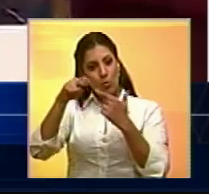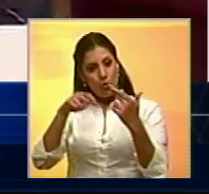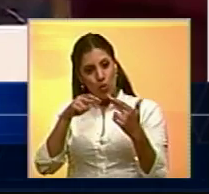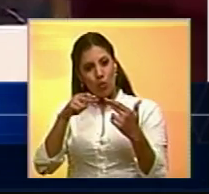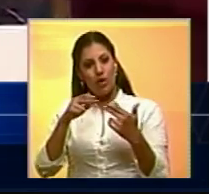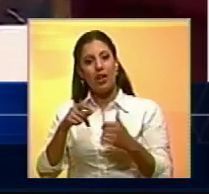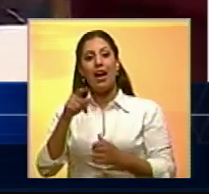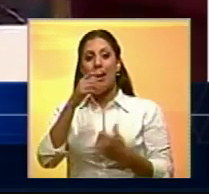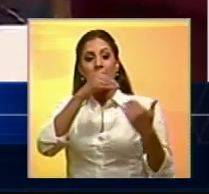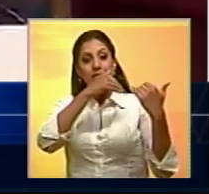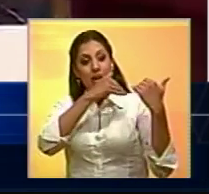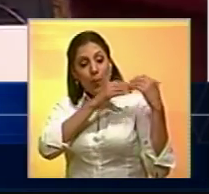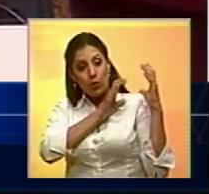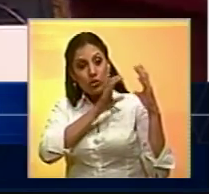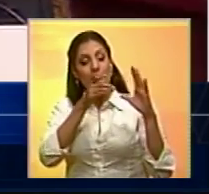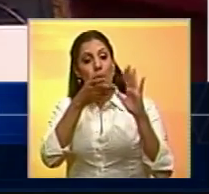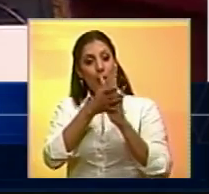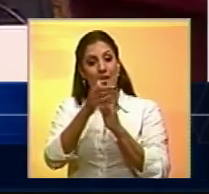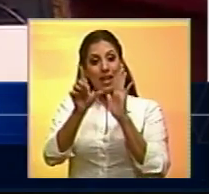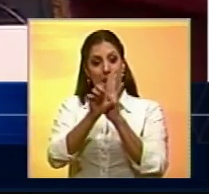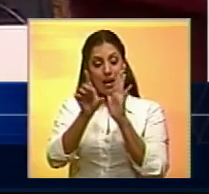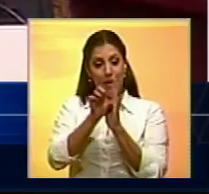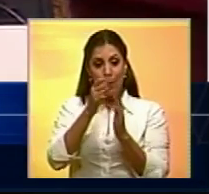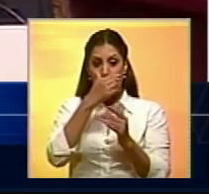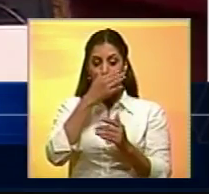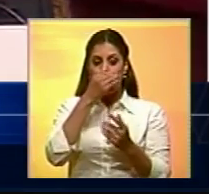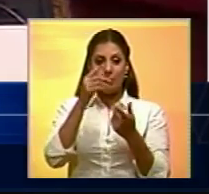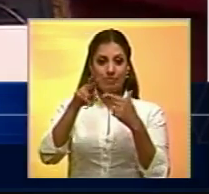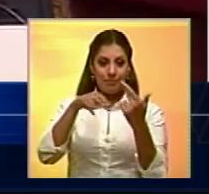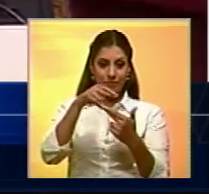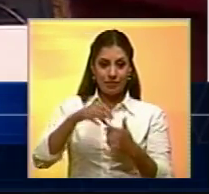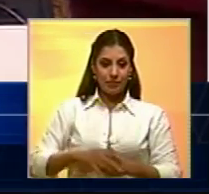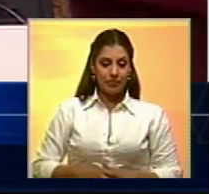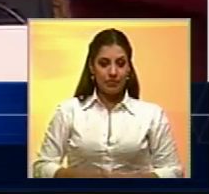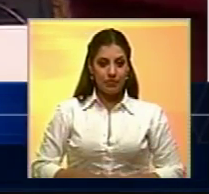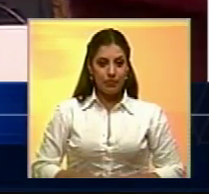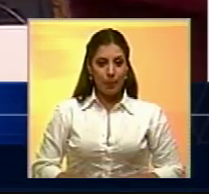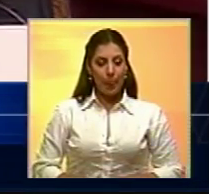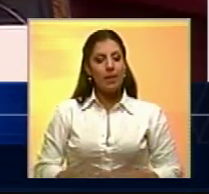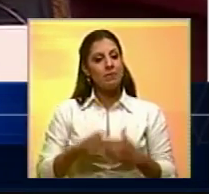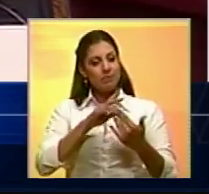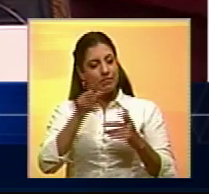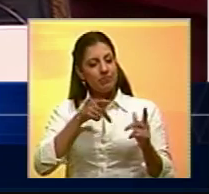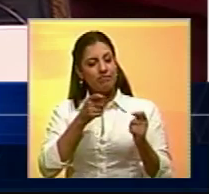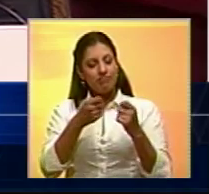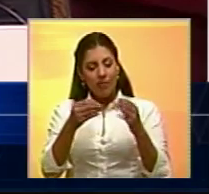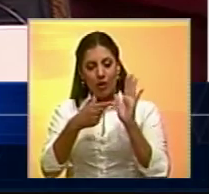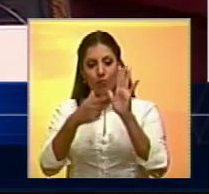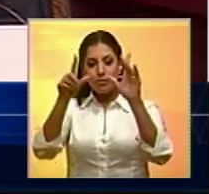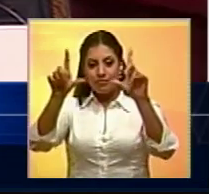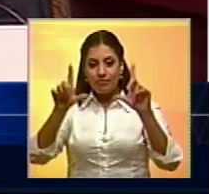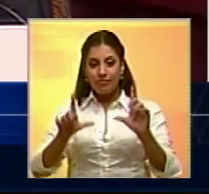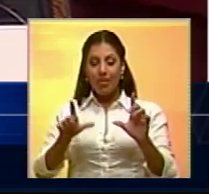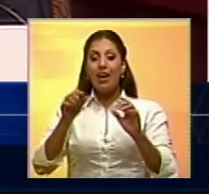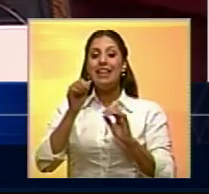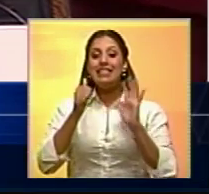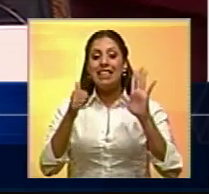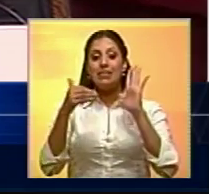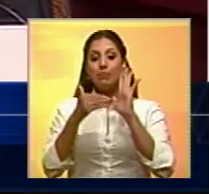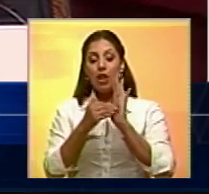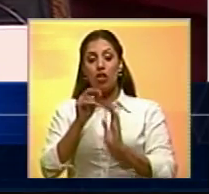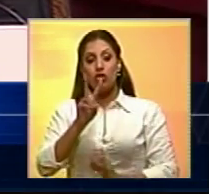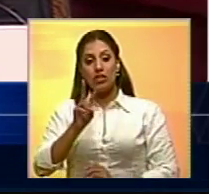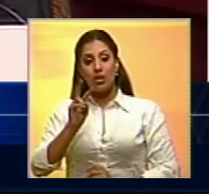chance. de acuerdo a la ley de la Procuraduría General de la República, publicada en la Gaceta